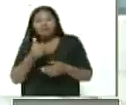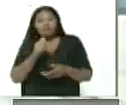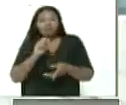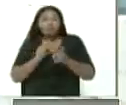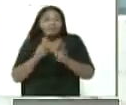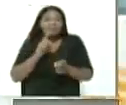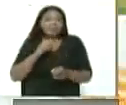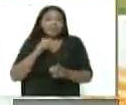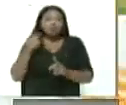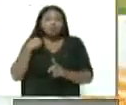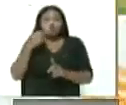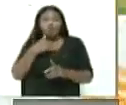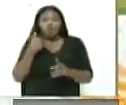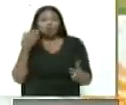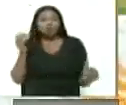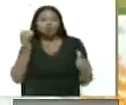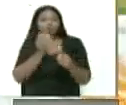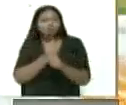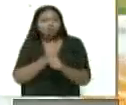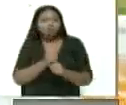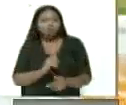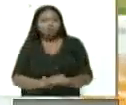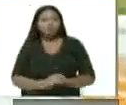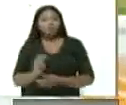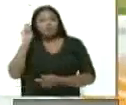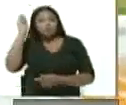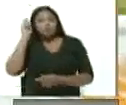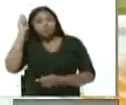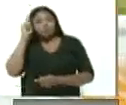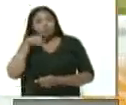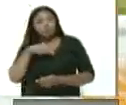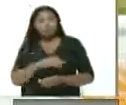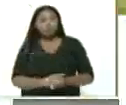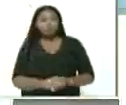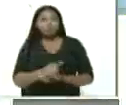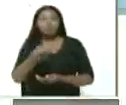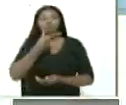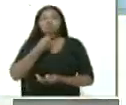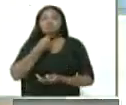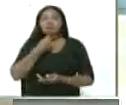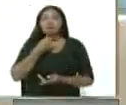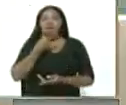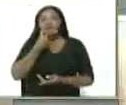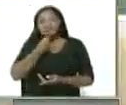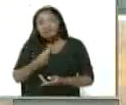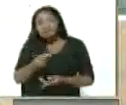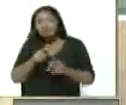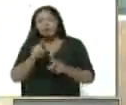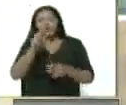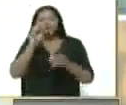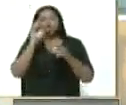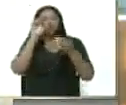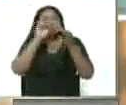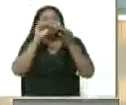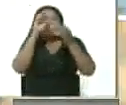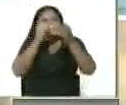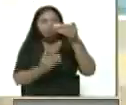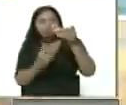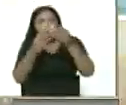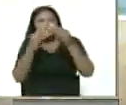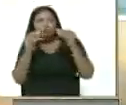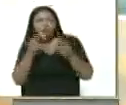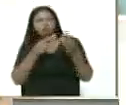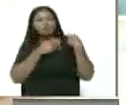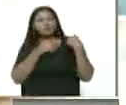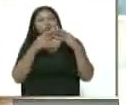cual yo esté bien y un diputado o diputada puede ser fácil porque marca selección seleccionas todo y ahí salen todos los cargos